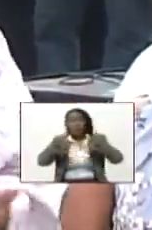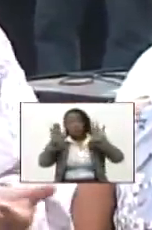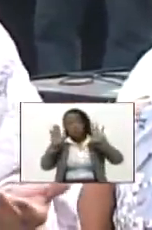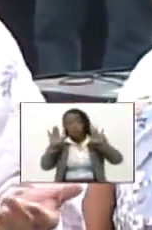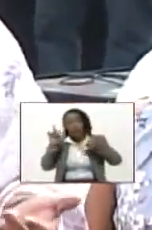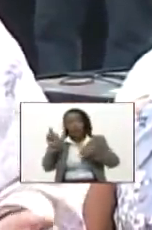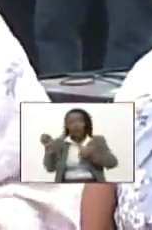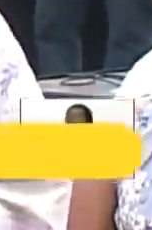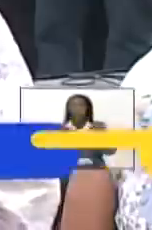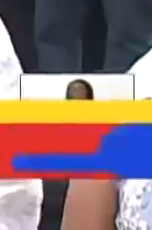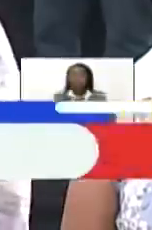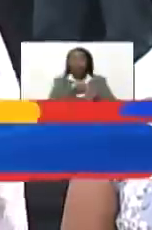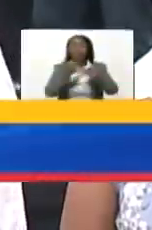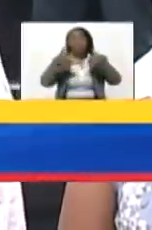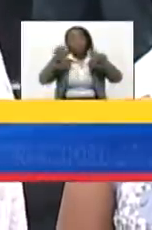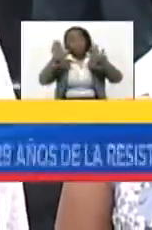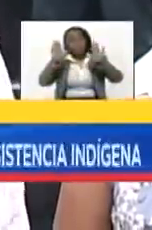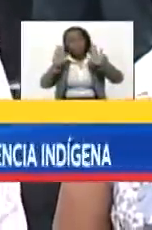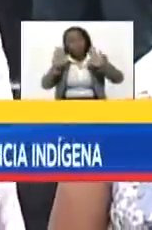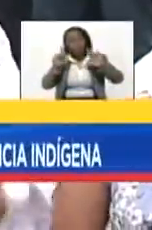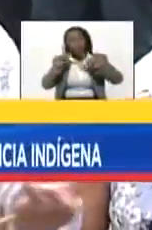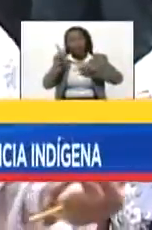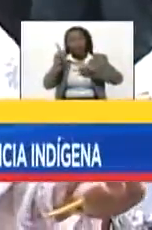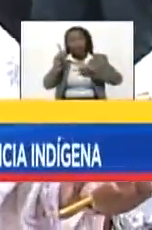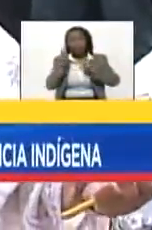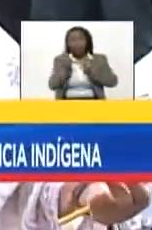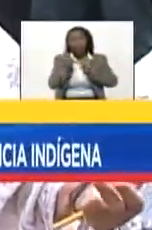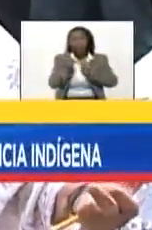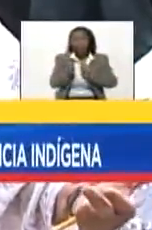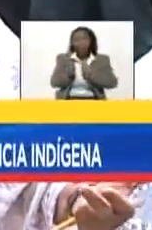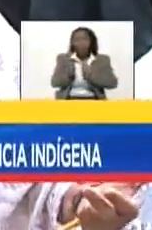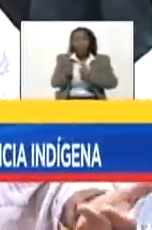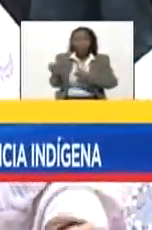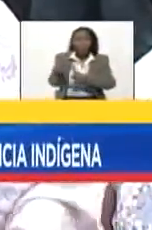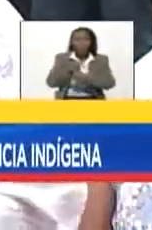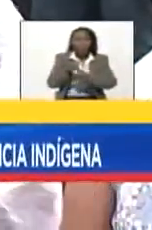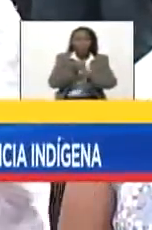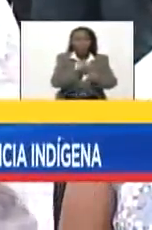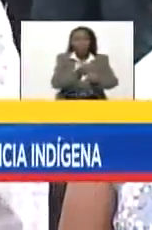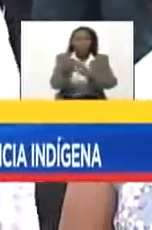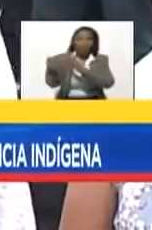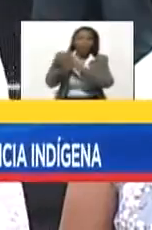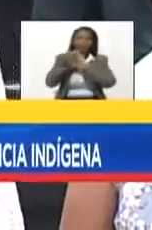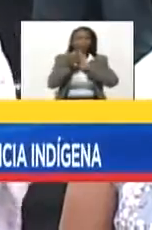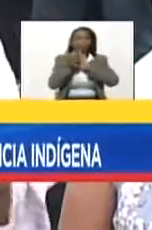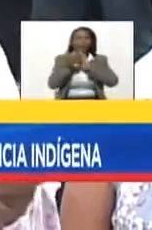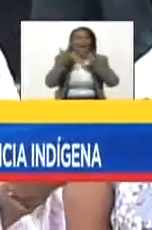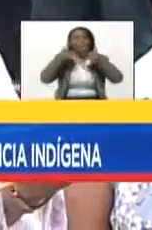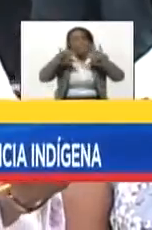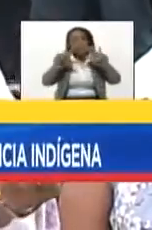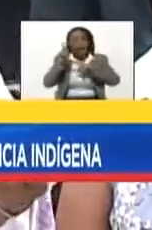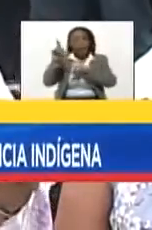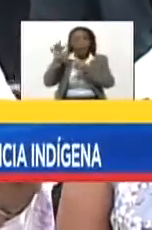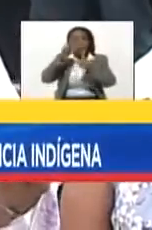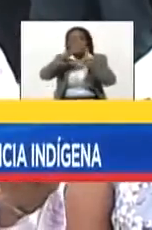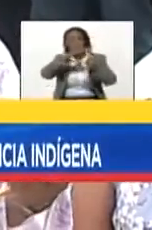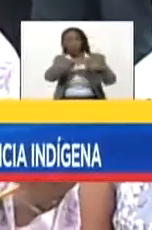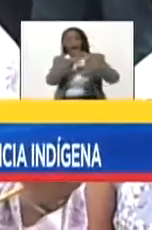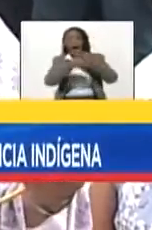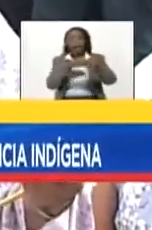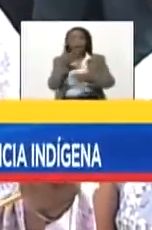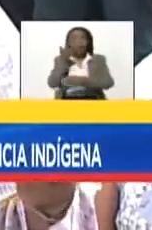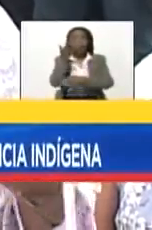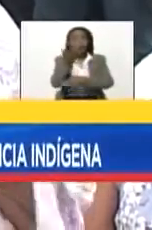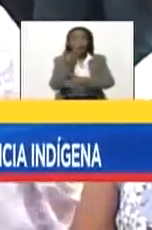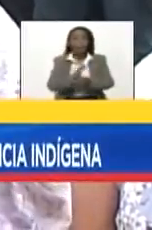este asedio, a pesar de esos intentos de magnicidio, a pesar de todas esas amenazas que le hacen a